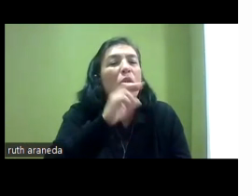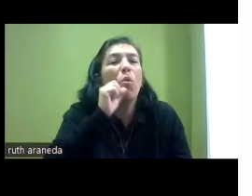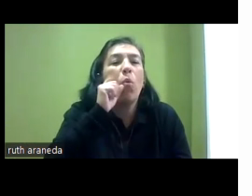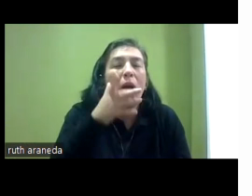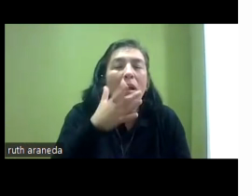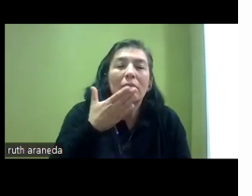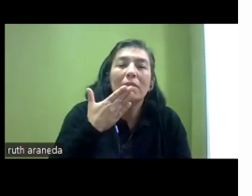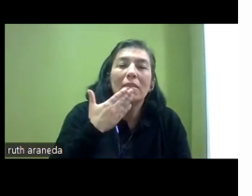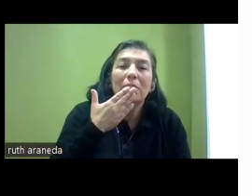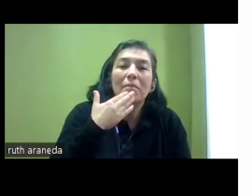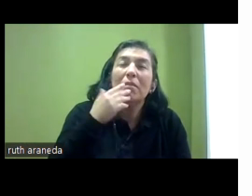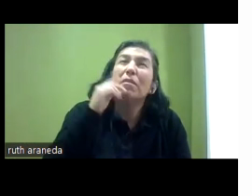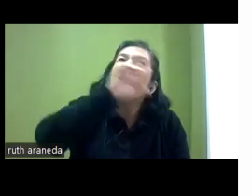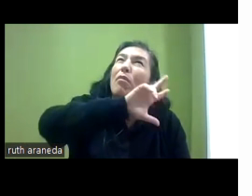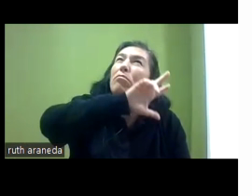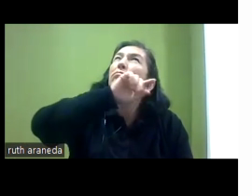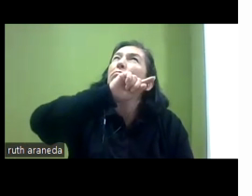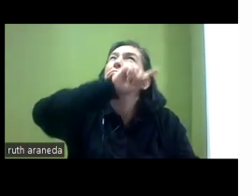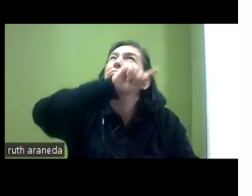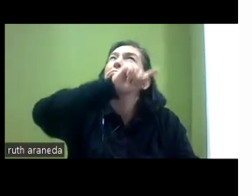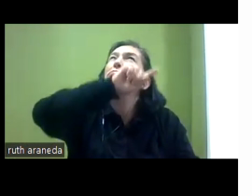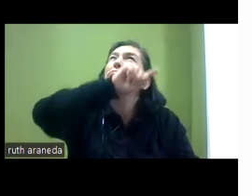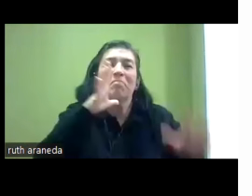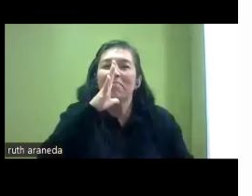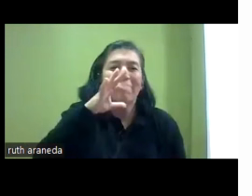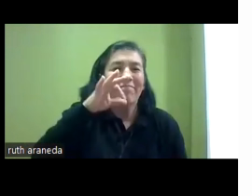nociones cosmogónicas de este pueblo?